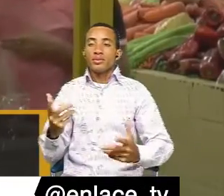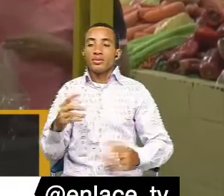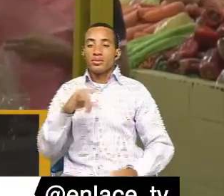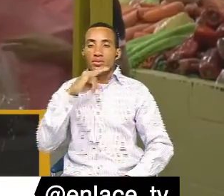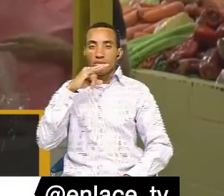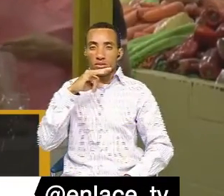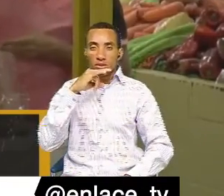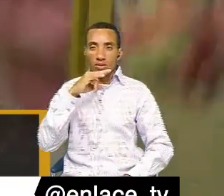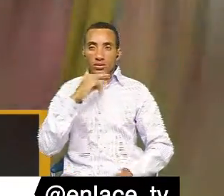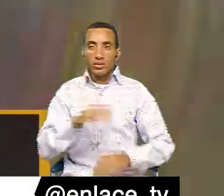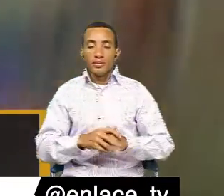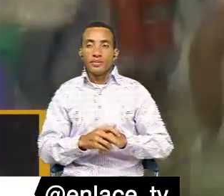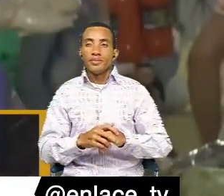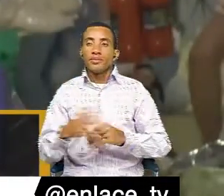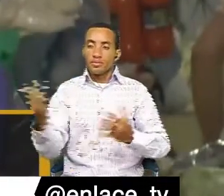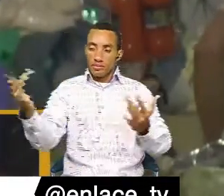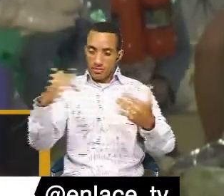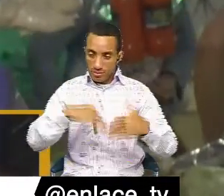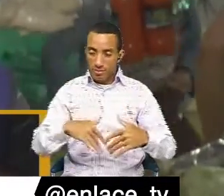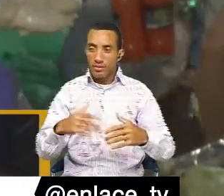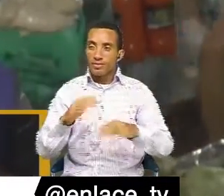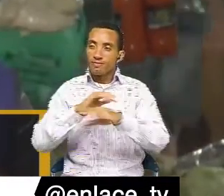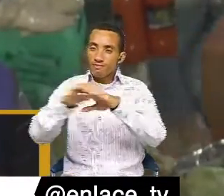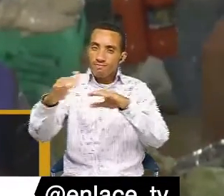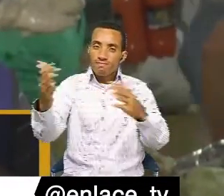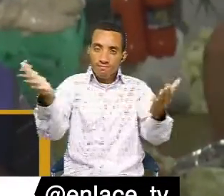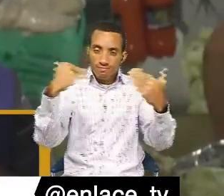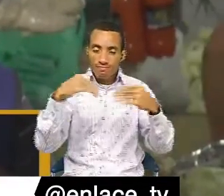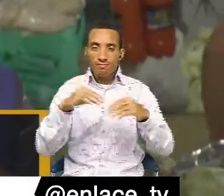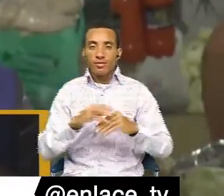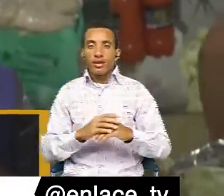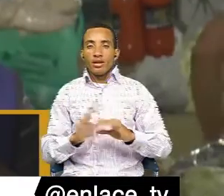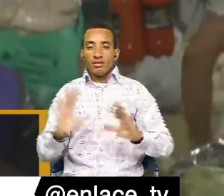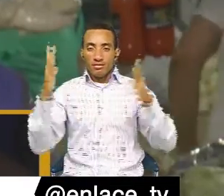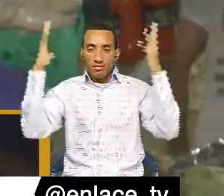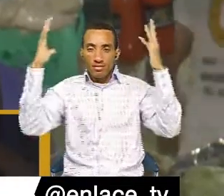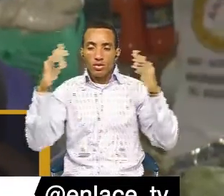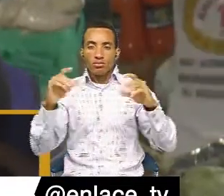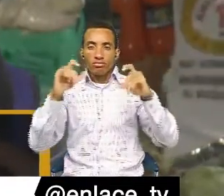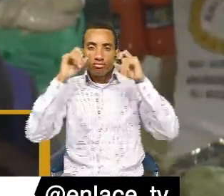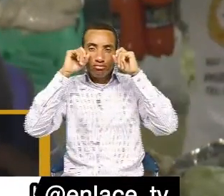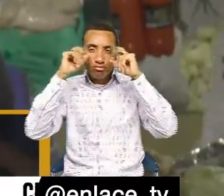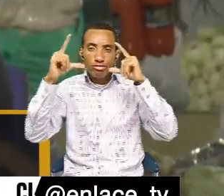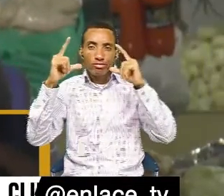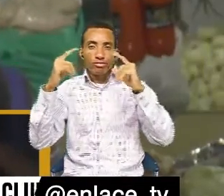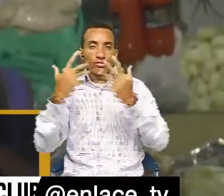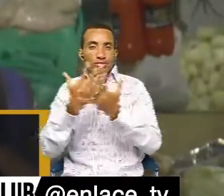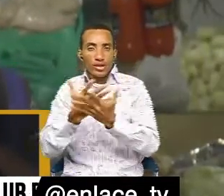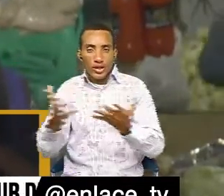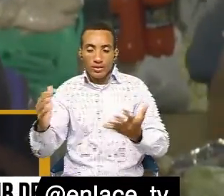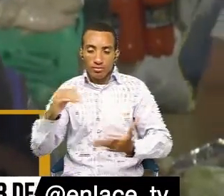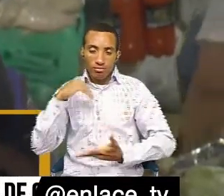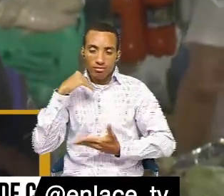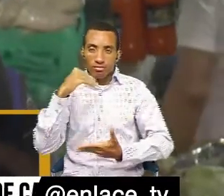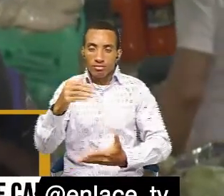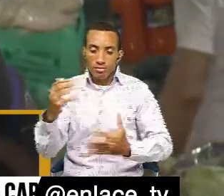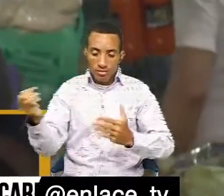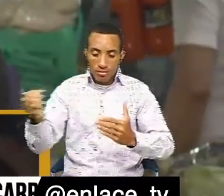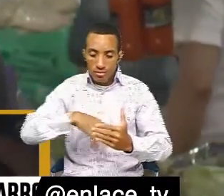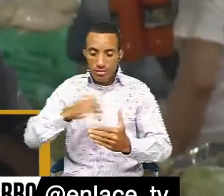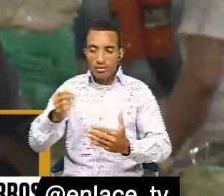Torcoroma. Vengan a compartir juntos esta gran celebración donde les vamos a tener muchos, muchos premios sorpresa, mercados completamente